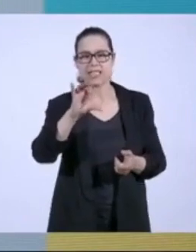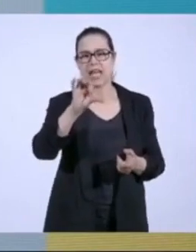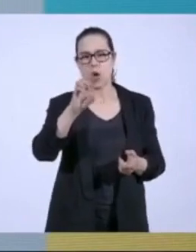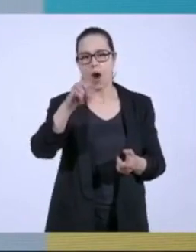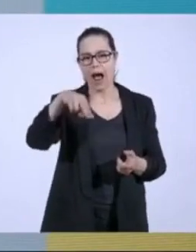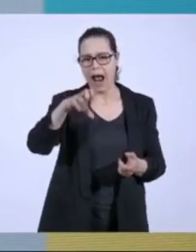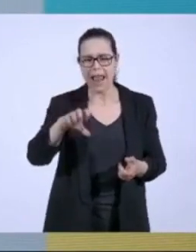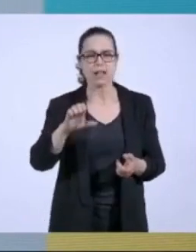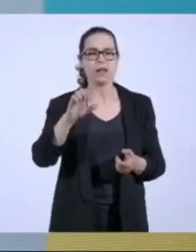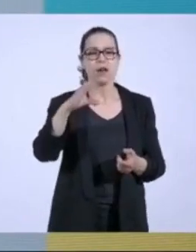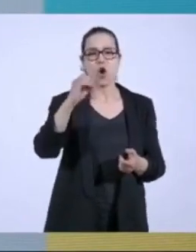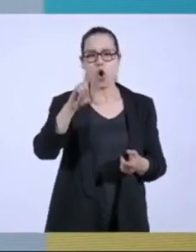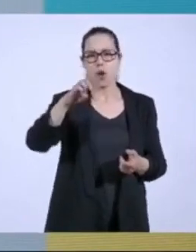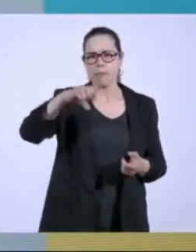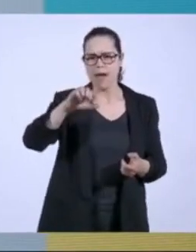Colmeiro, de Leopoldo Nova.